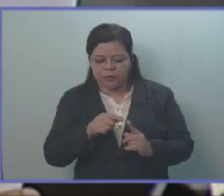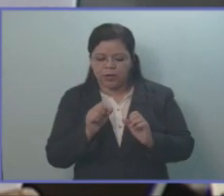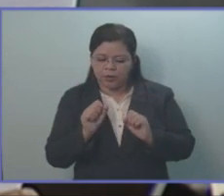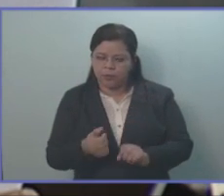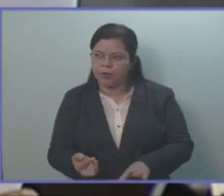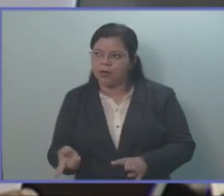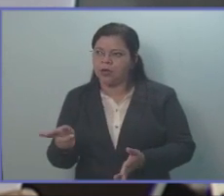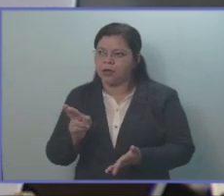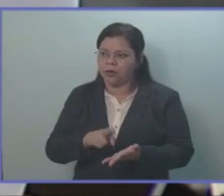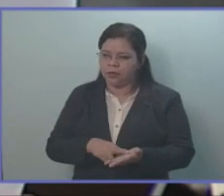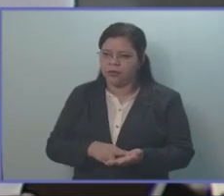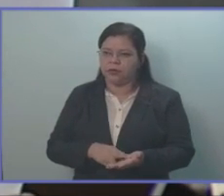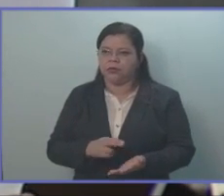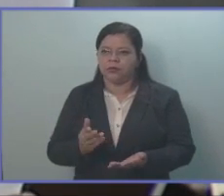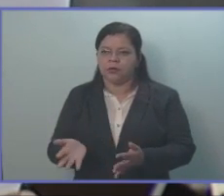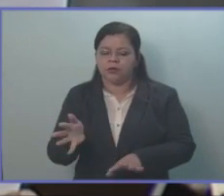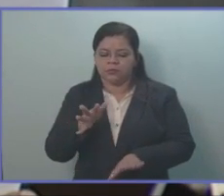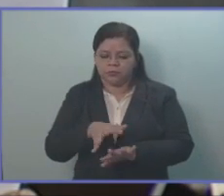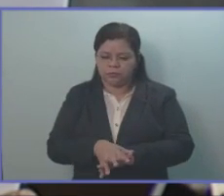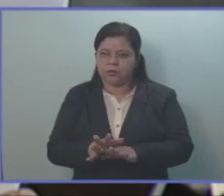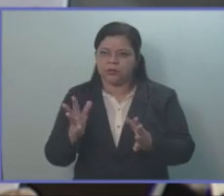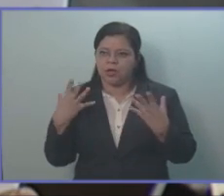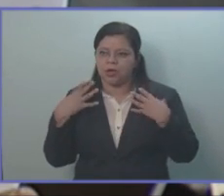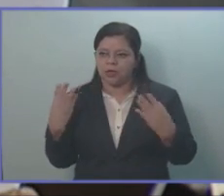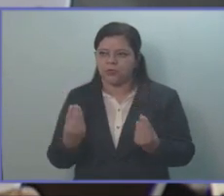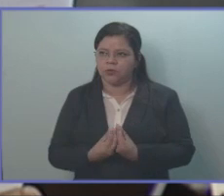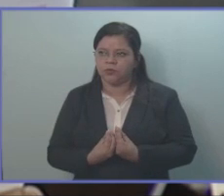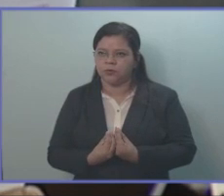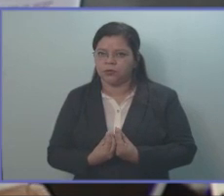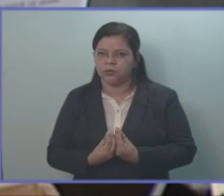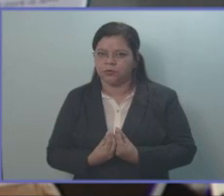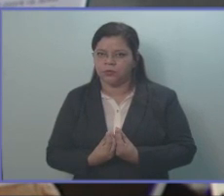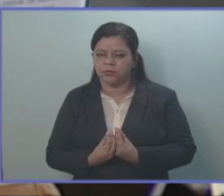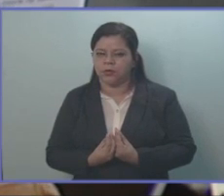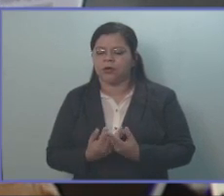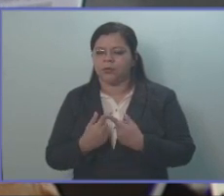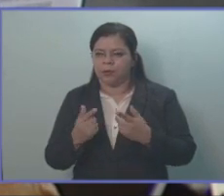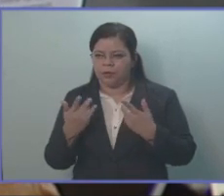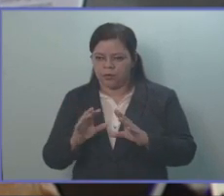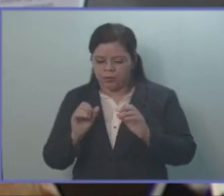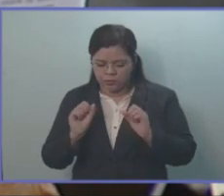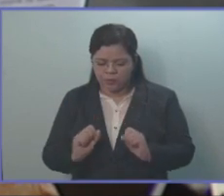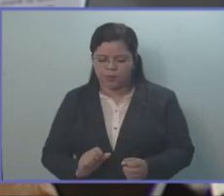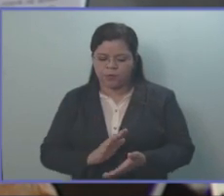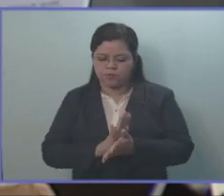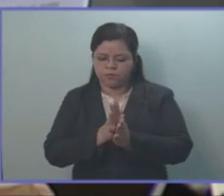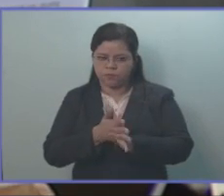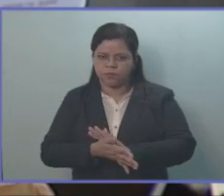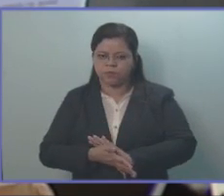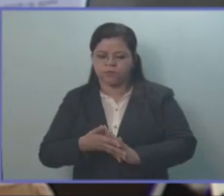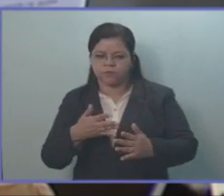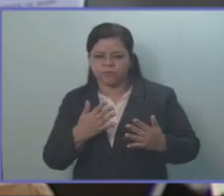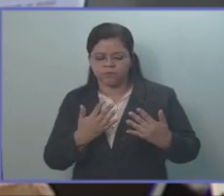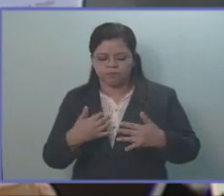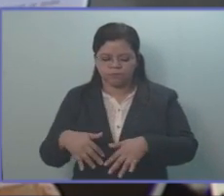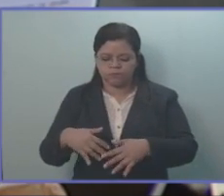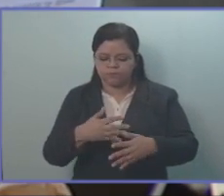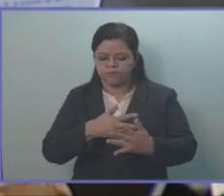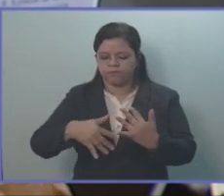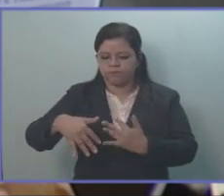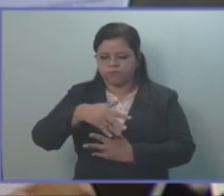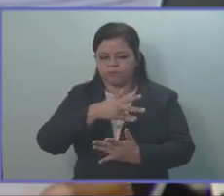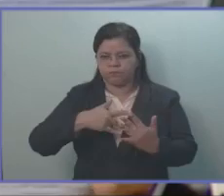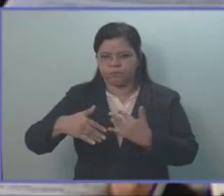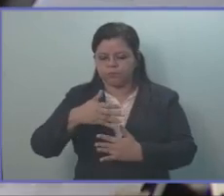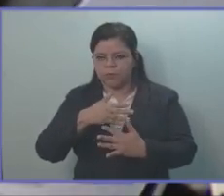e inserción en la sociedad y que fueren imprescindibles para una adecuada convivencia en libertad y respeto